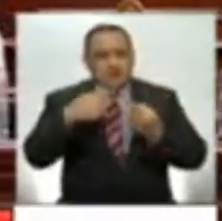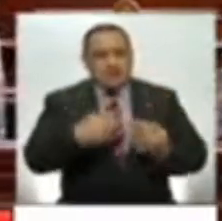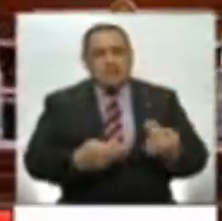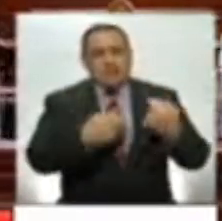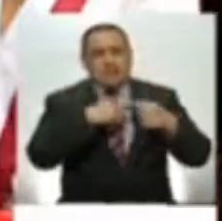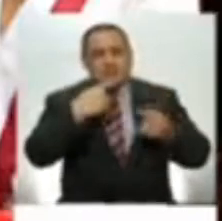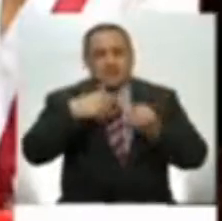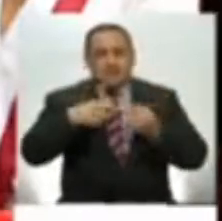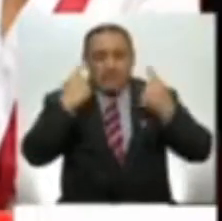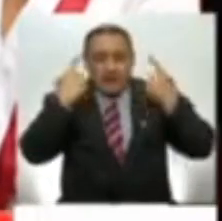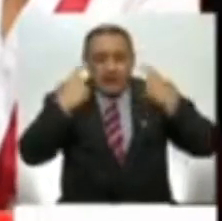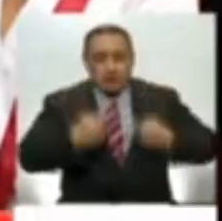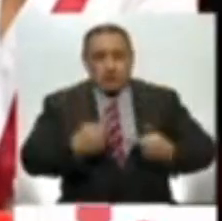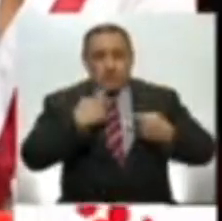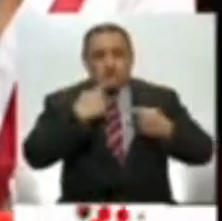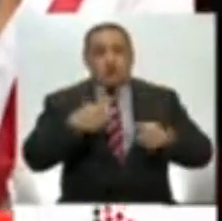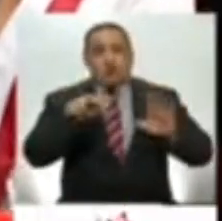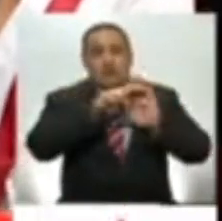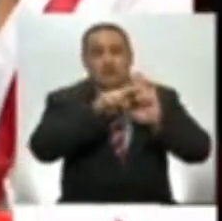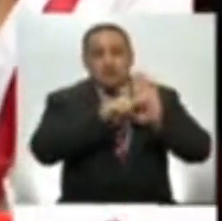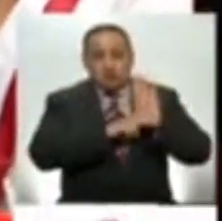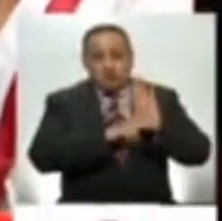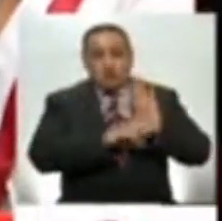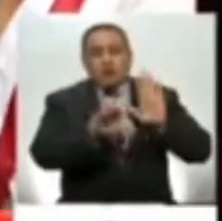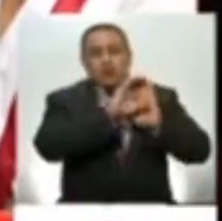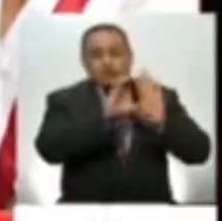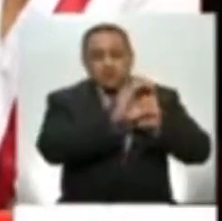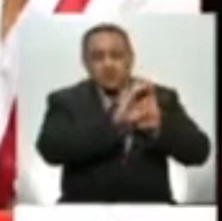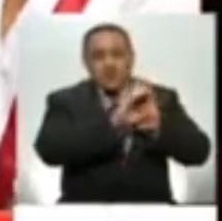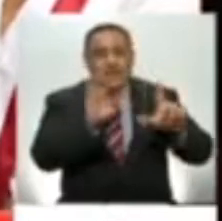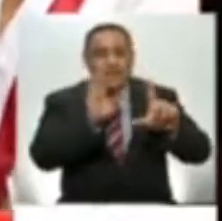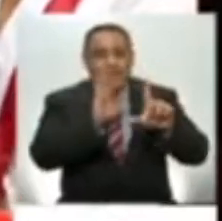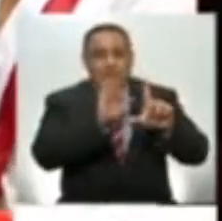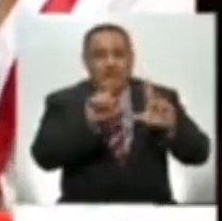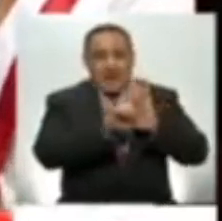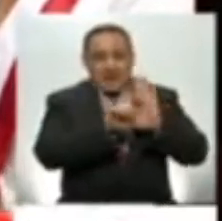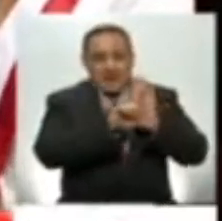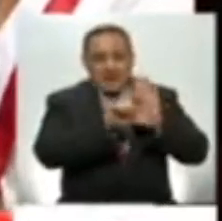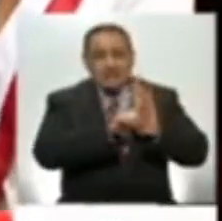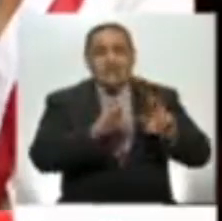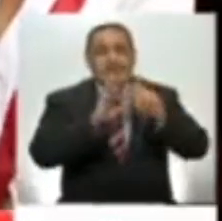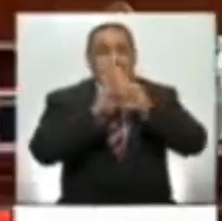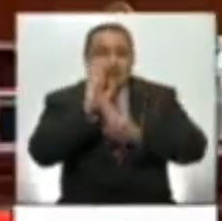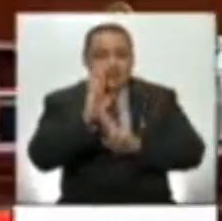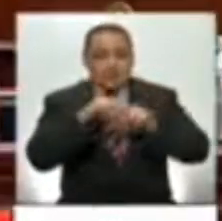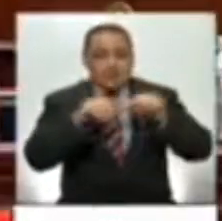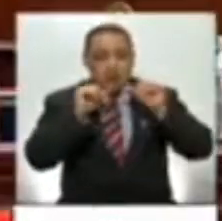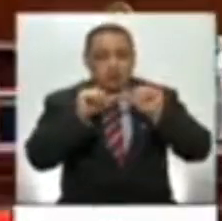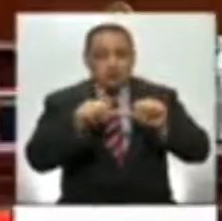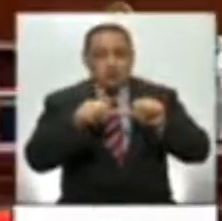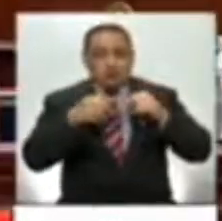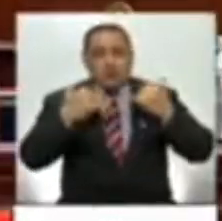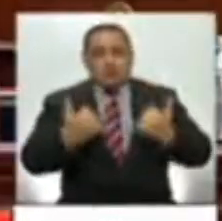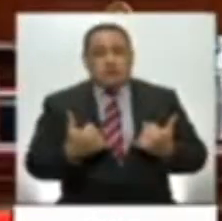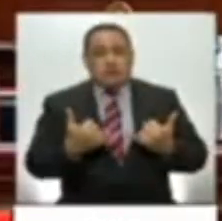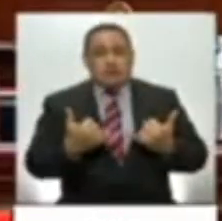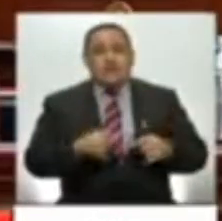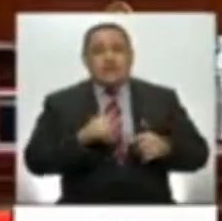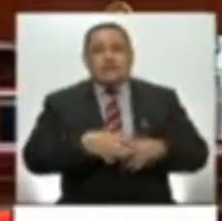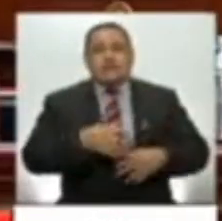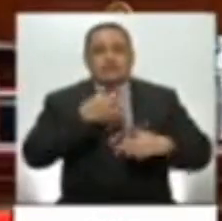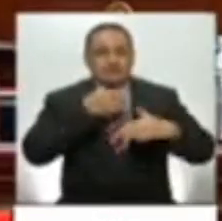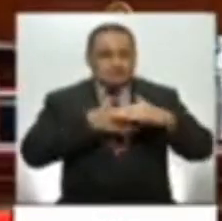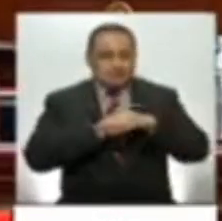todo conforme a las normas constitucionales, legales y reglamentarias vigentes y